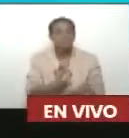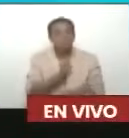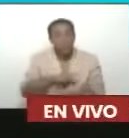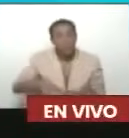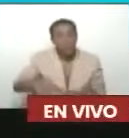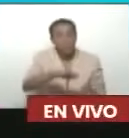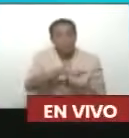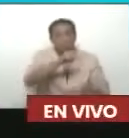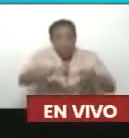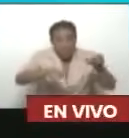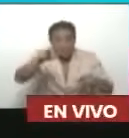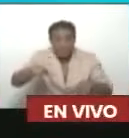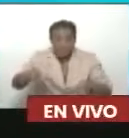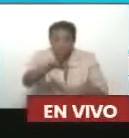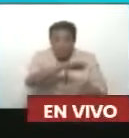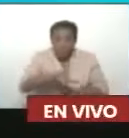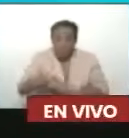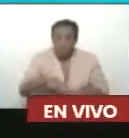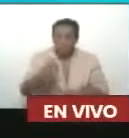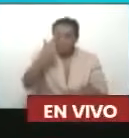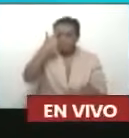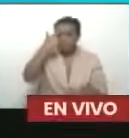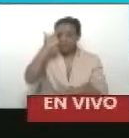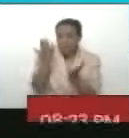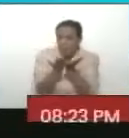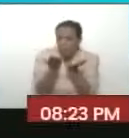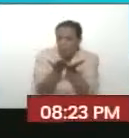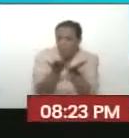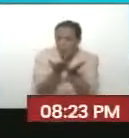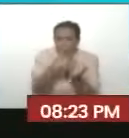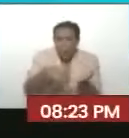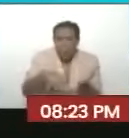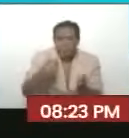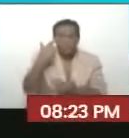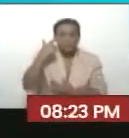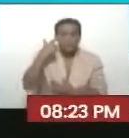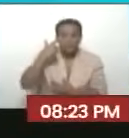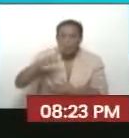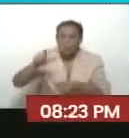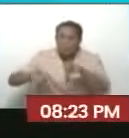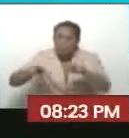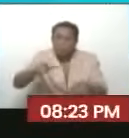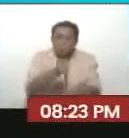Todos nosotros crecimos en las escuelas admirando